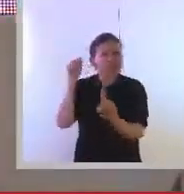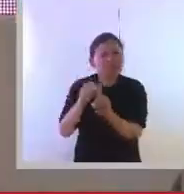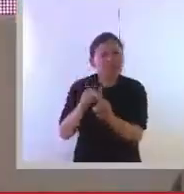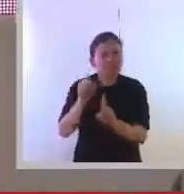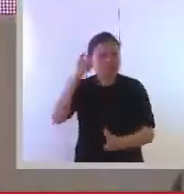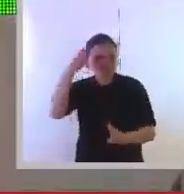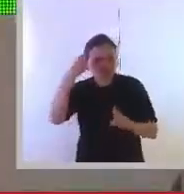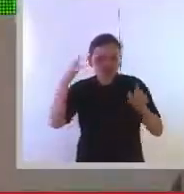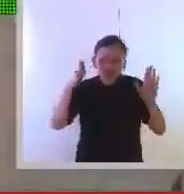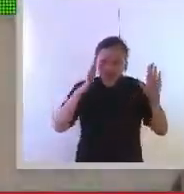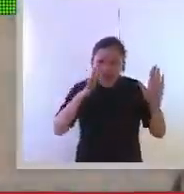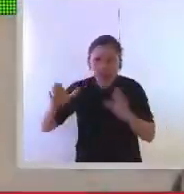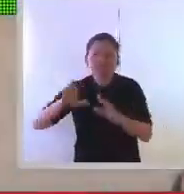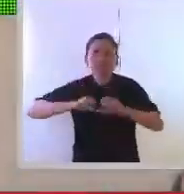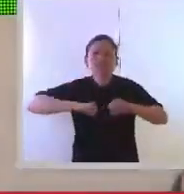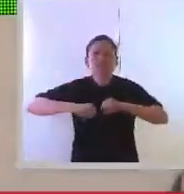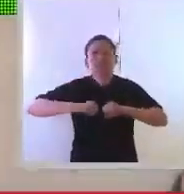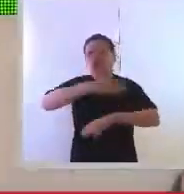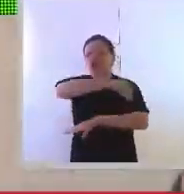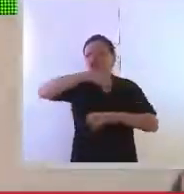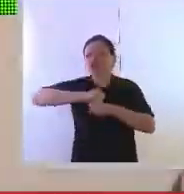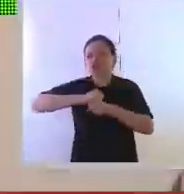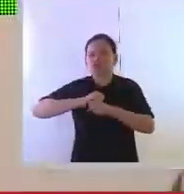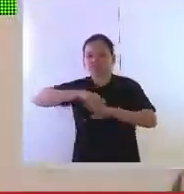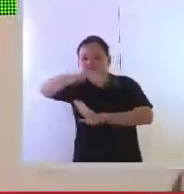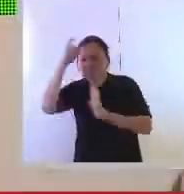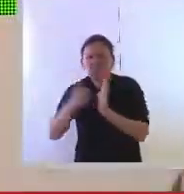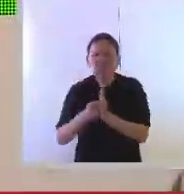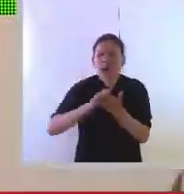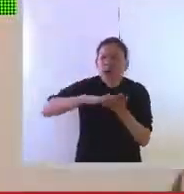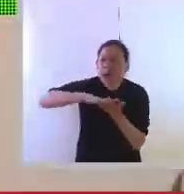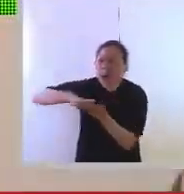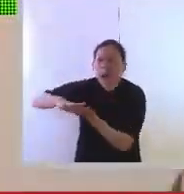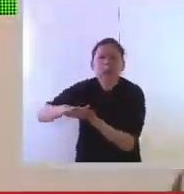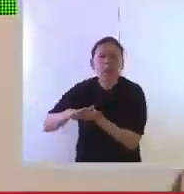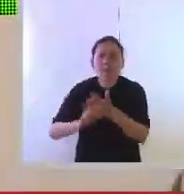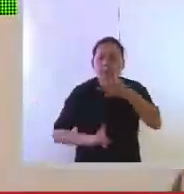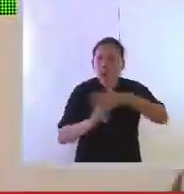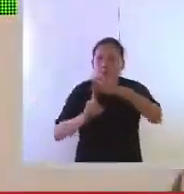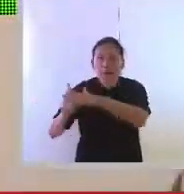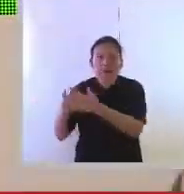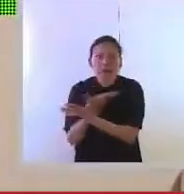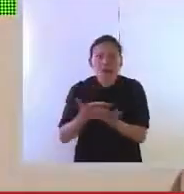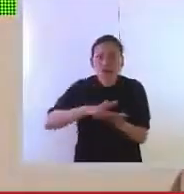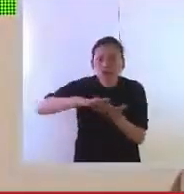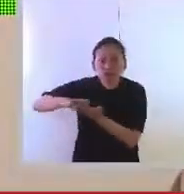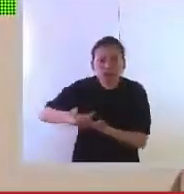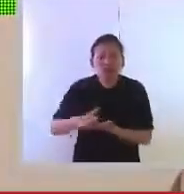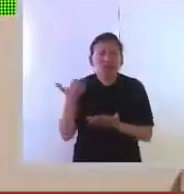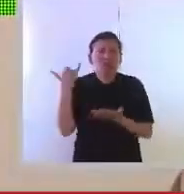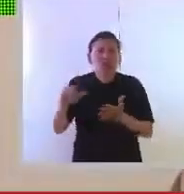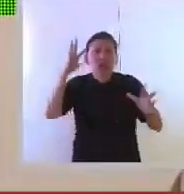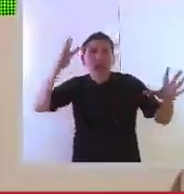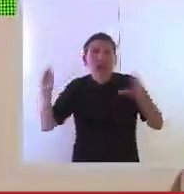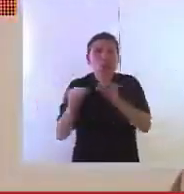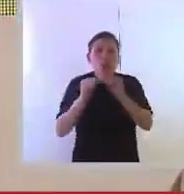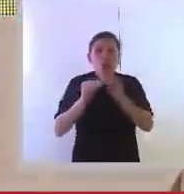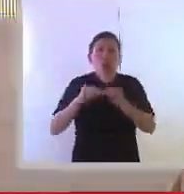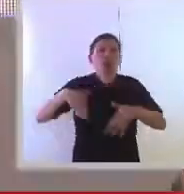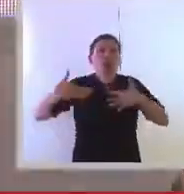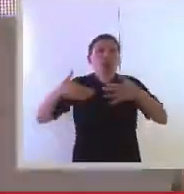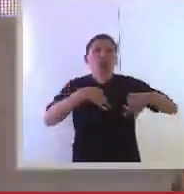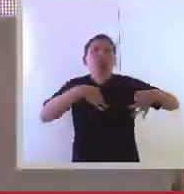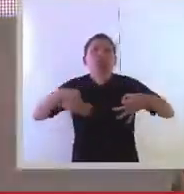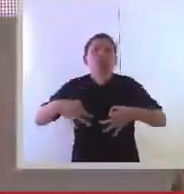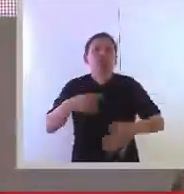es de gestión de mirar, de ir resolviendo cada caso, no generar acuerdos que después no